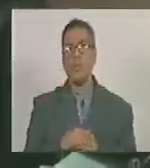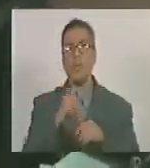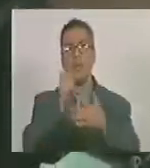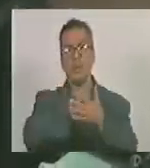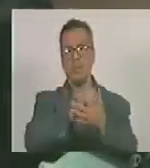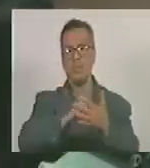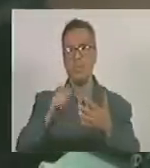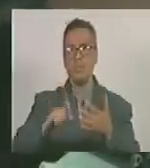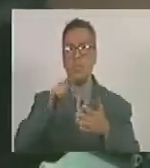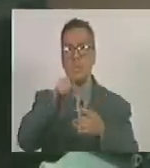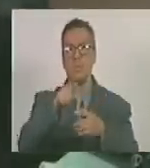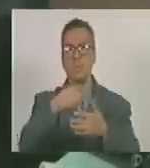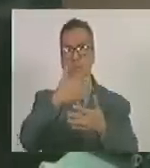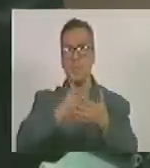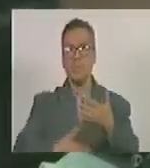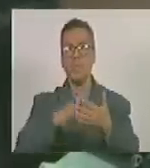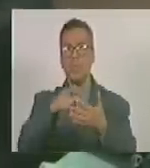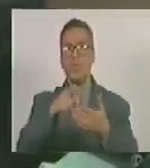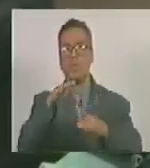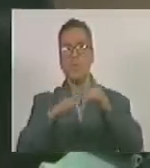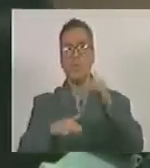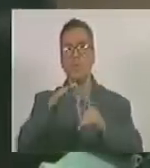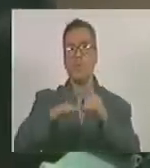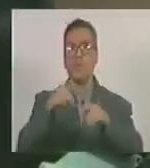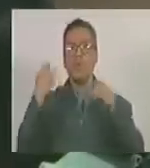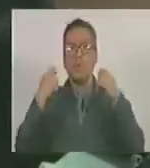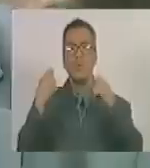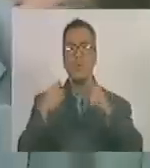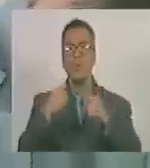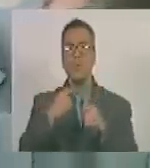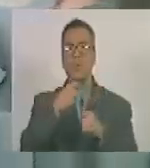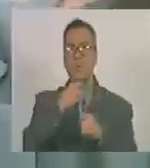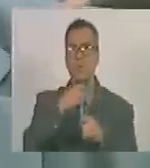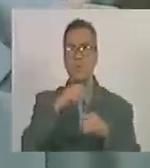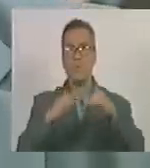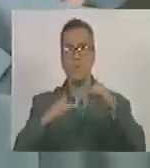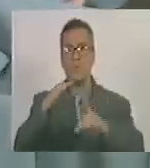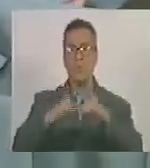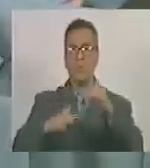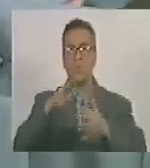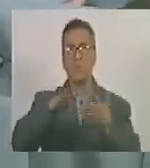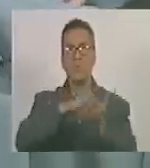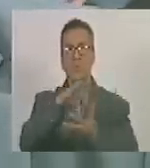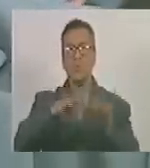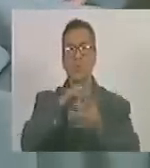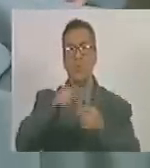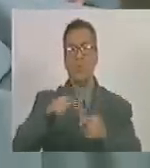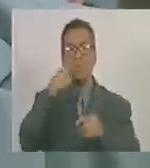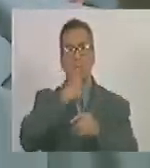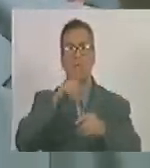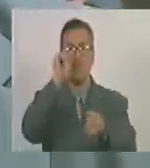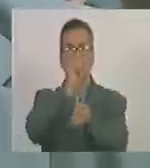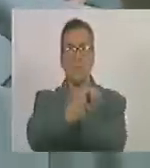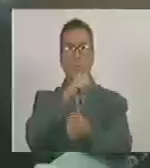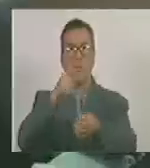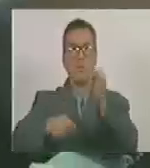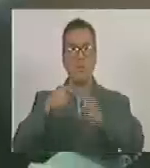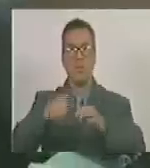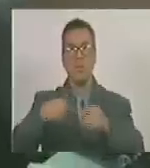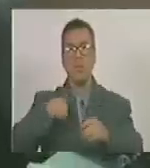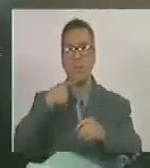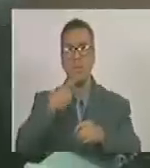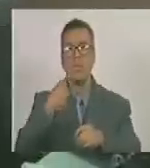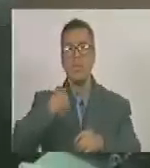inscriba en un expediente desestabilizador para generar zozobra en la población venezolana, vaya a detenerse y le abra un juicio. Eso es lo que